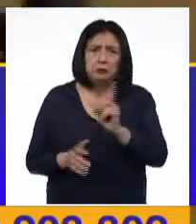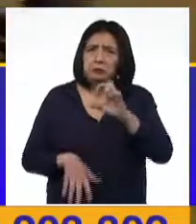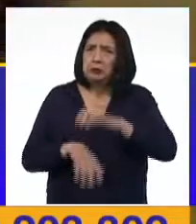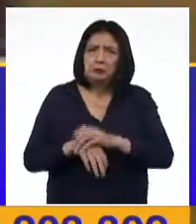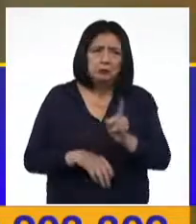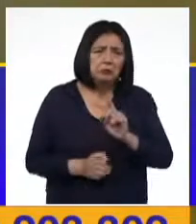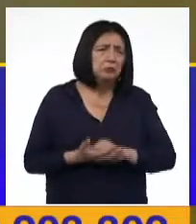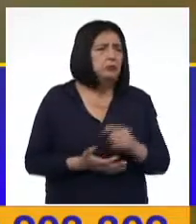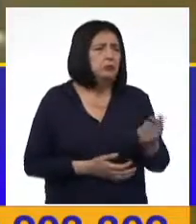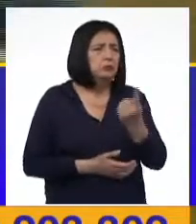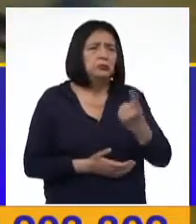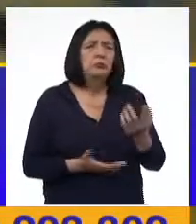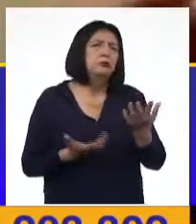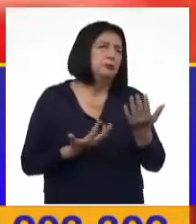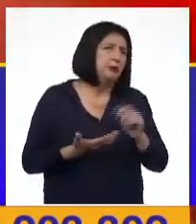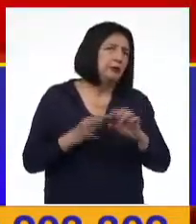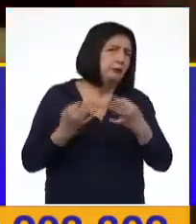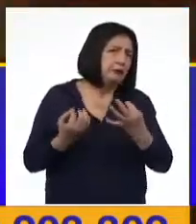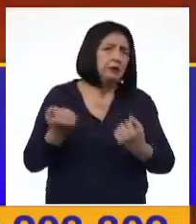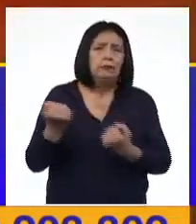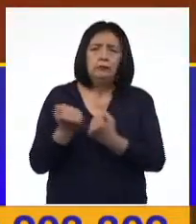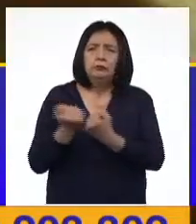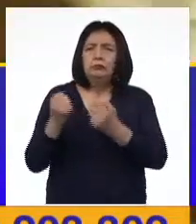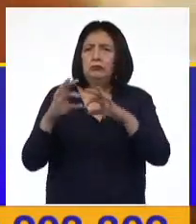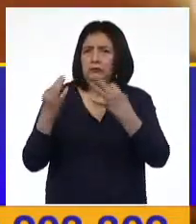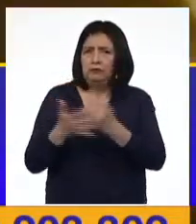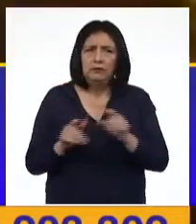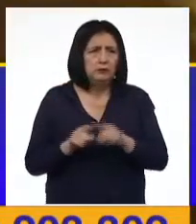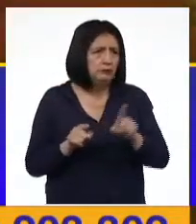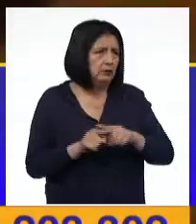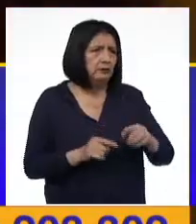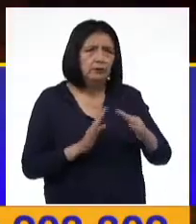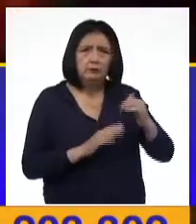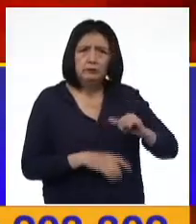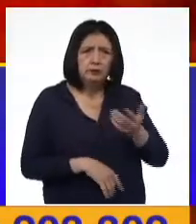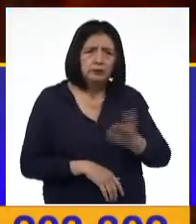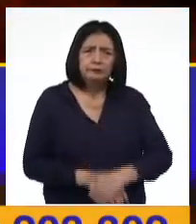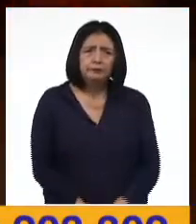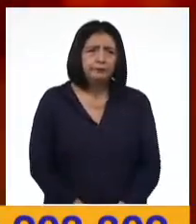capturados y lo único que esperan es el apoyo de la policía y de las autoridades.